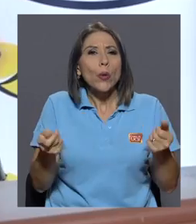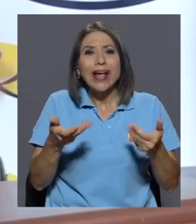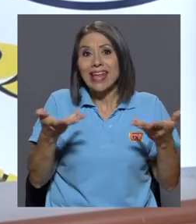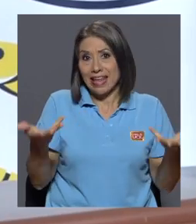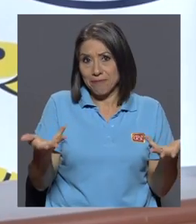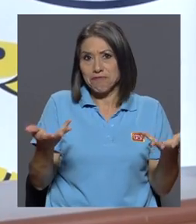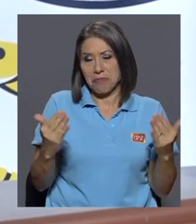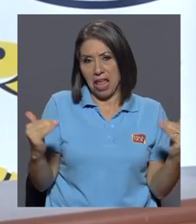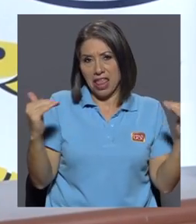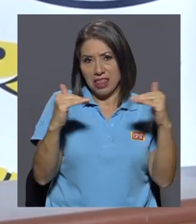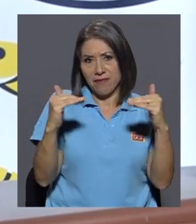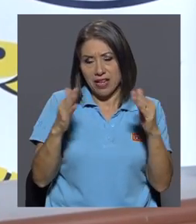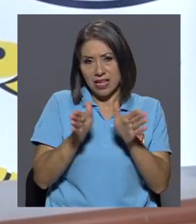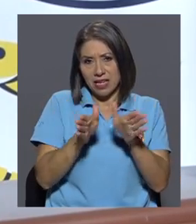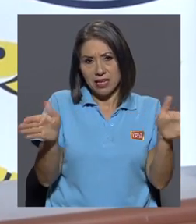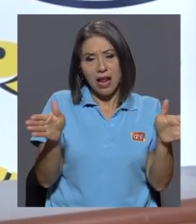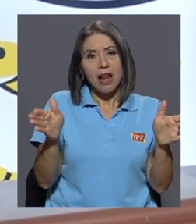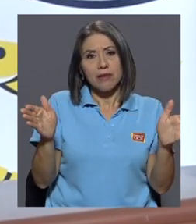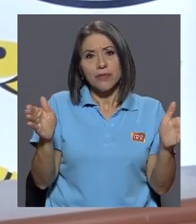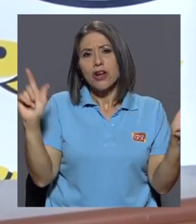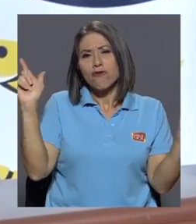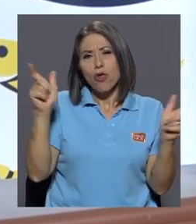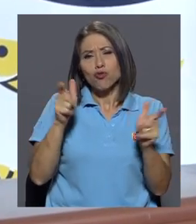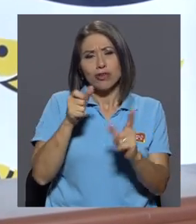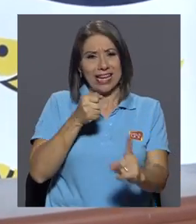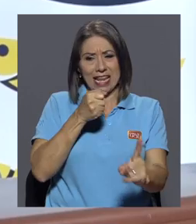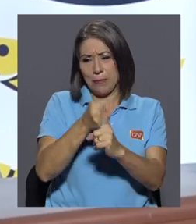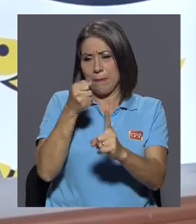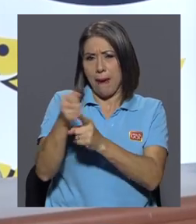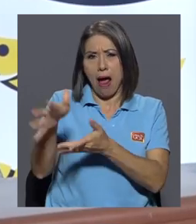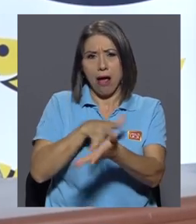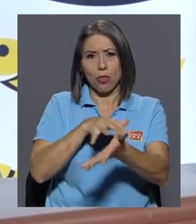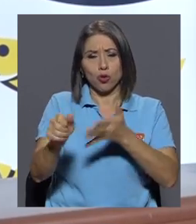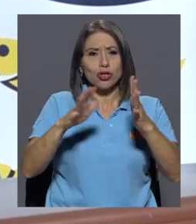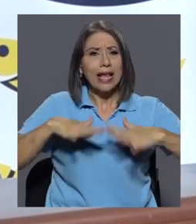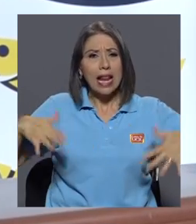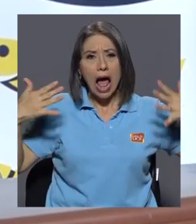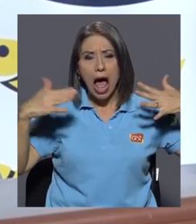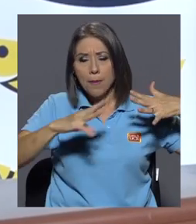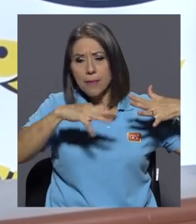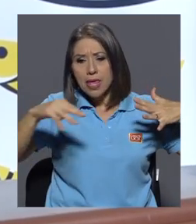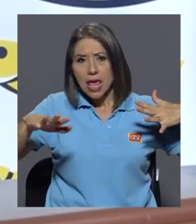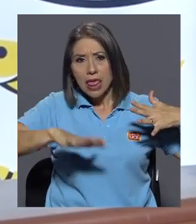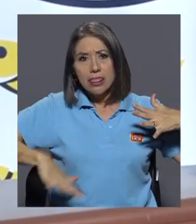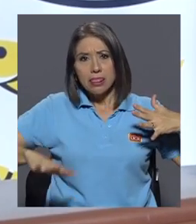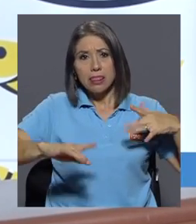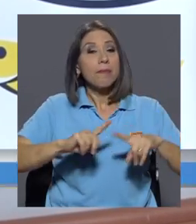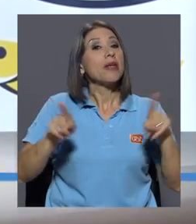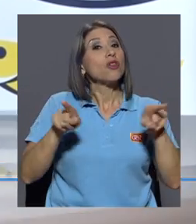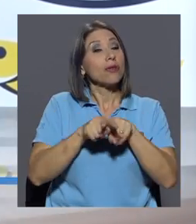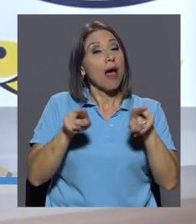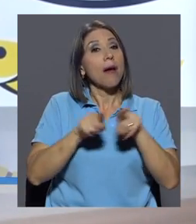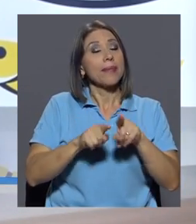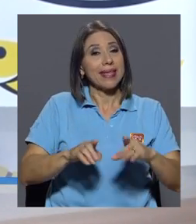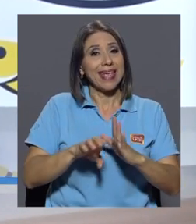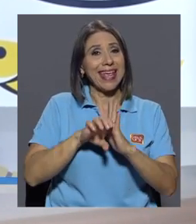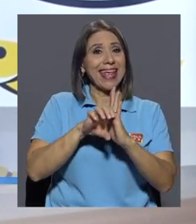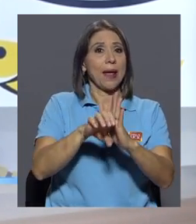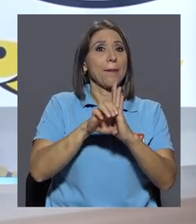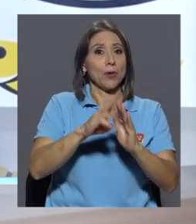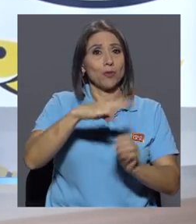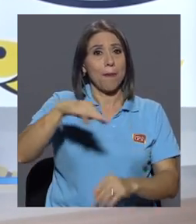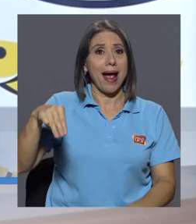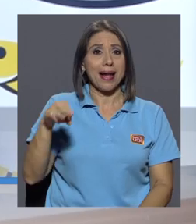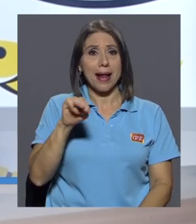a nivel general de reducir los impactos en el ambiente, pero por otro lado, existen también ejemplos del